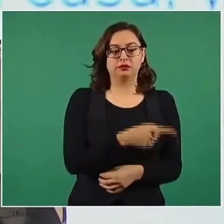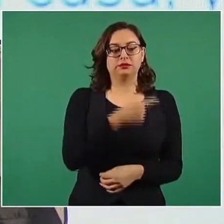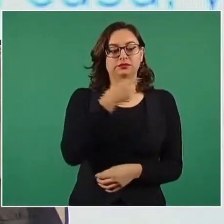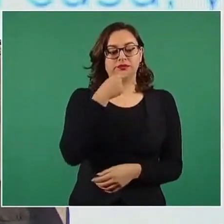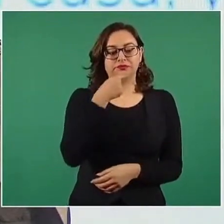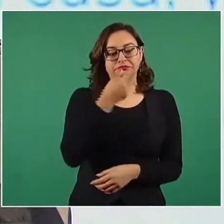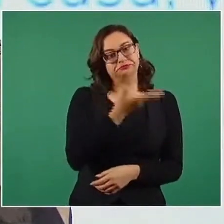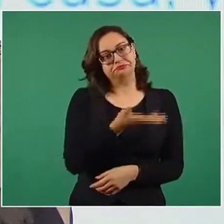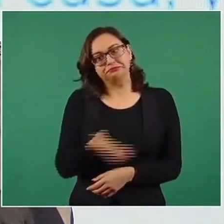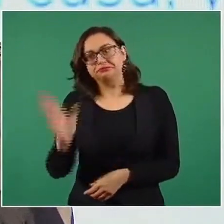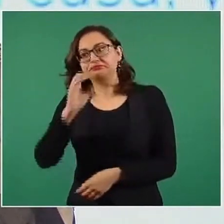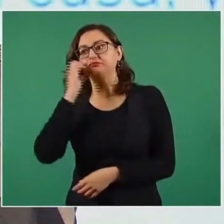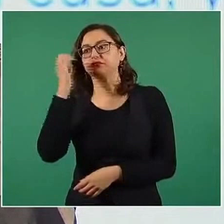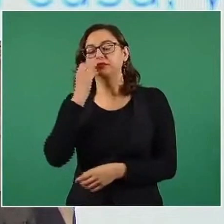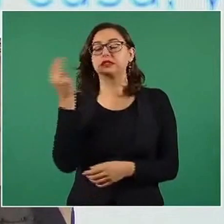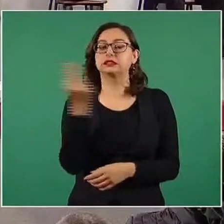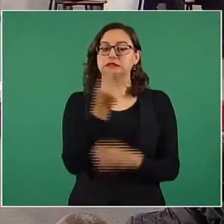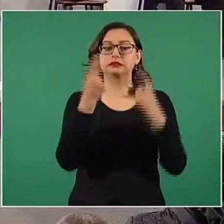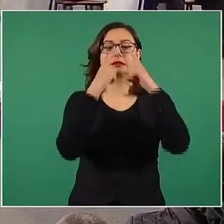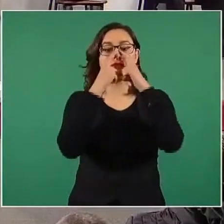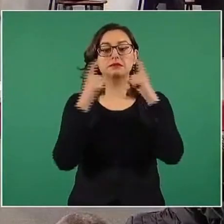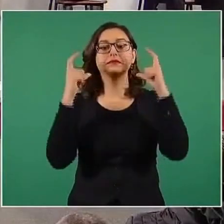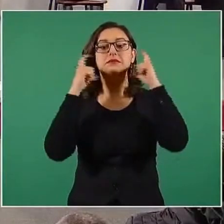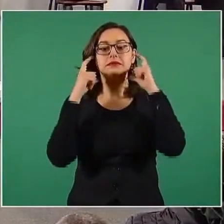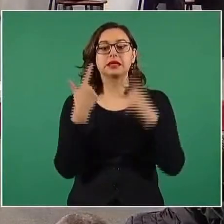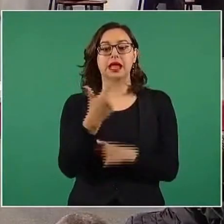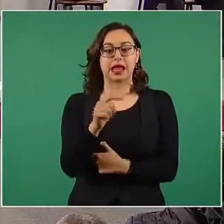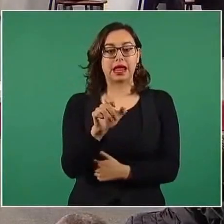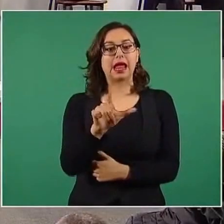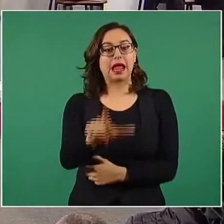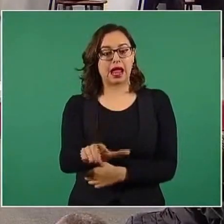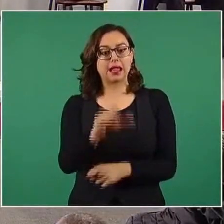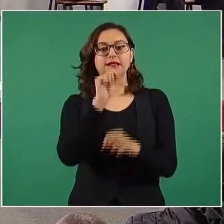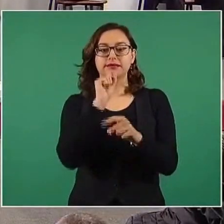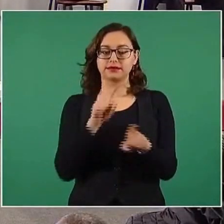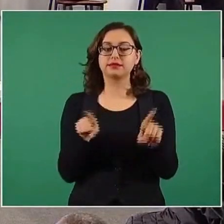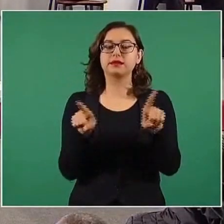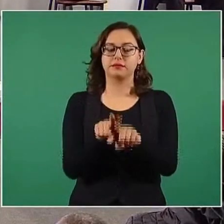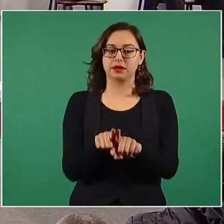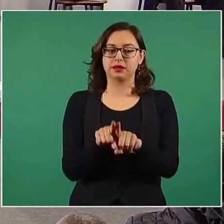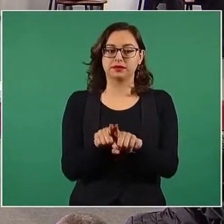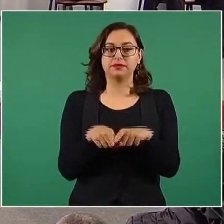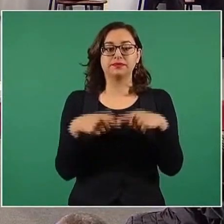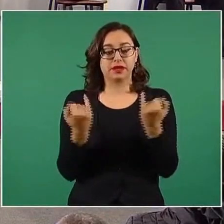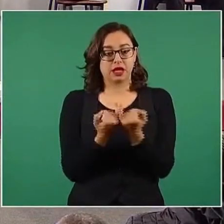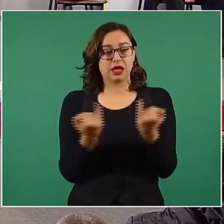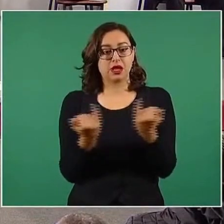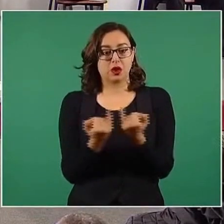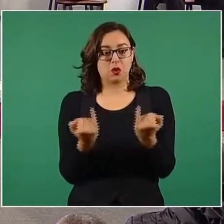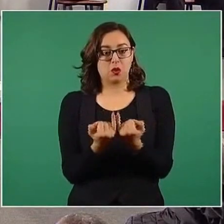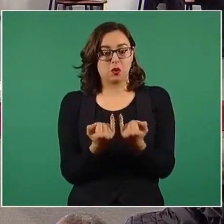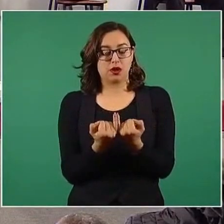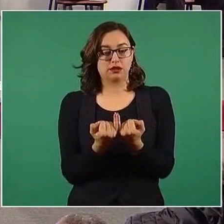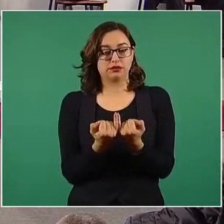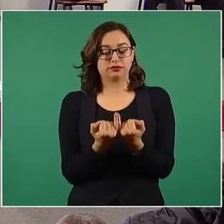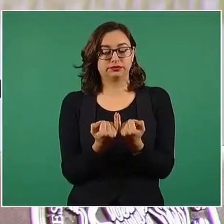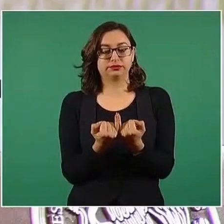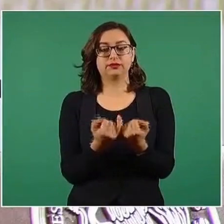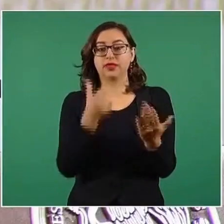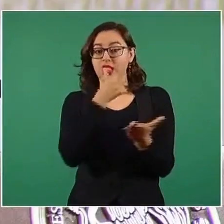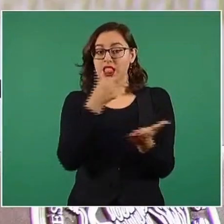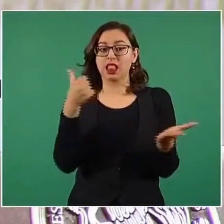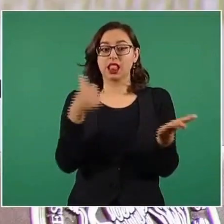y enviarlos con su gel. Y por otro lado también el que nos lleven a cabo lo que es la